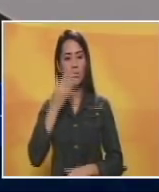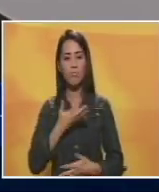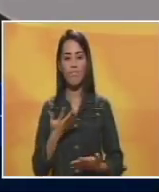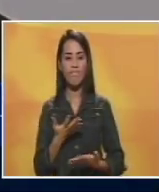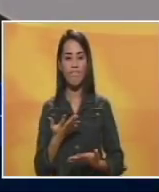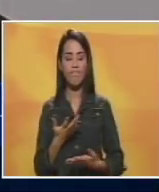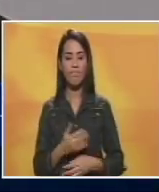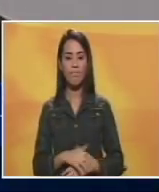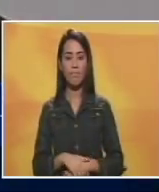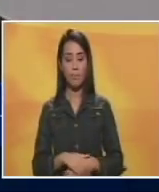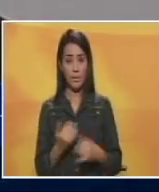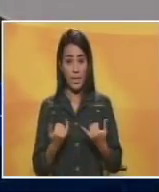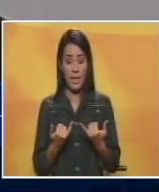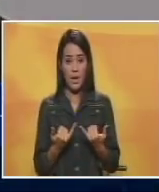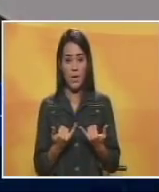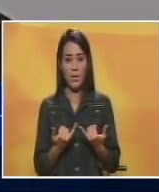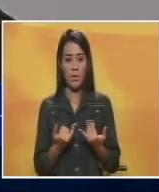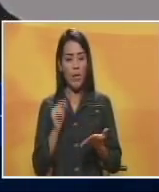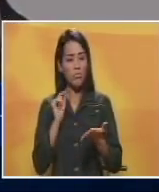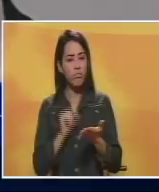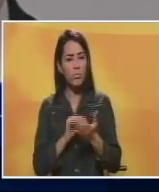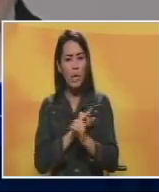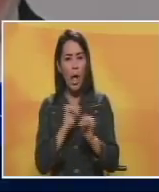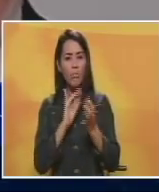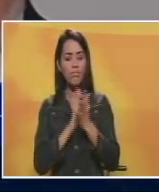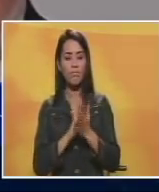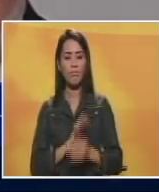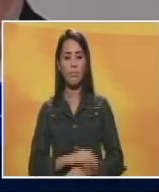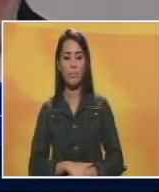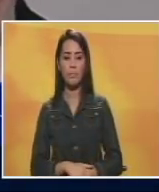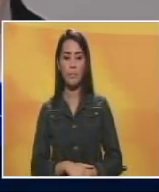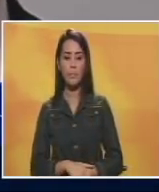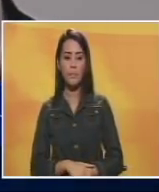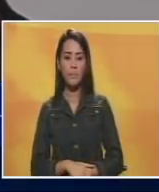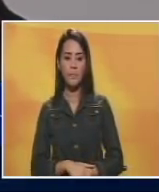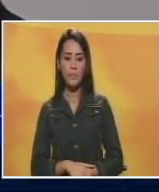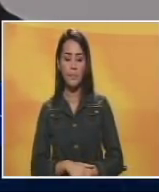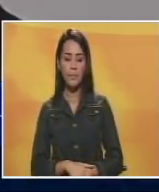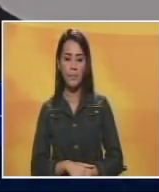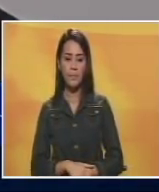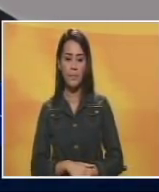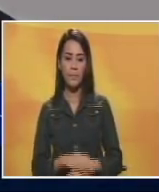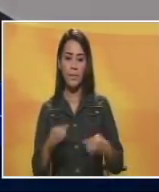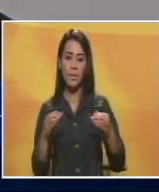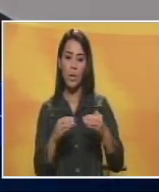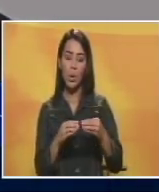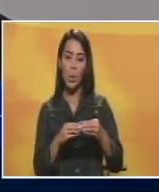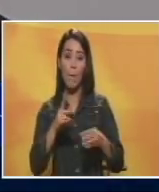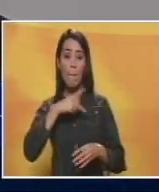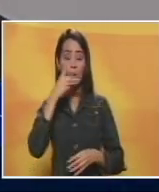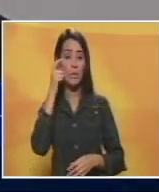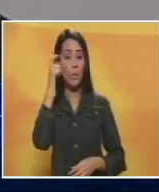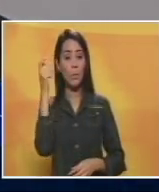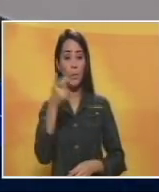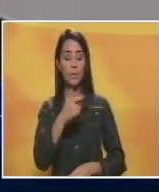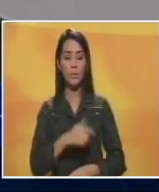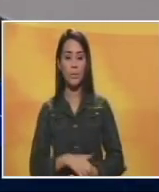que ha llegado el momento de poner el punto final a esta etapa. El Partido Popular ha de